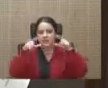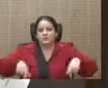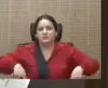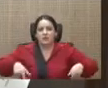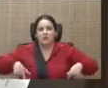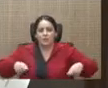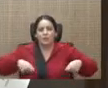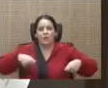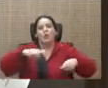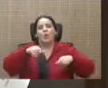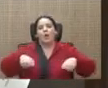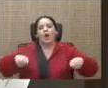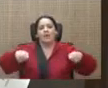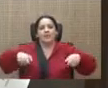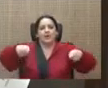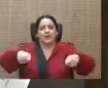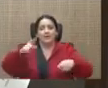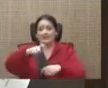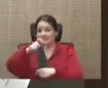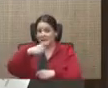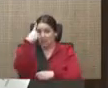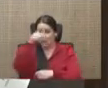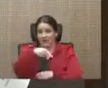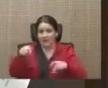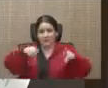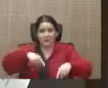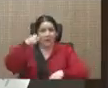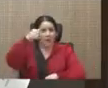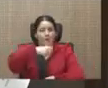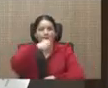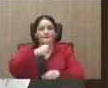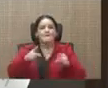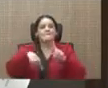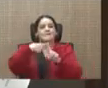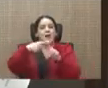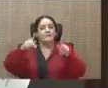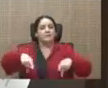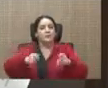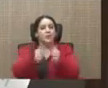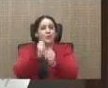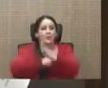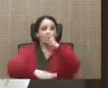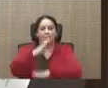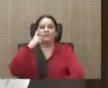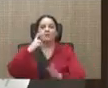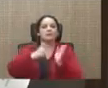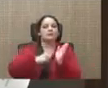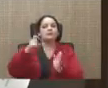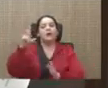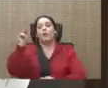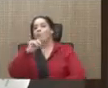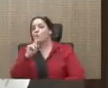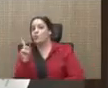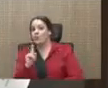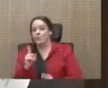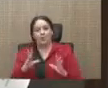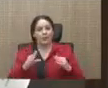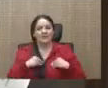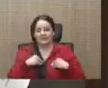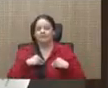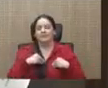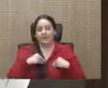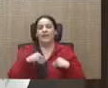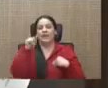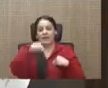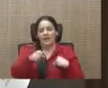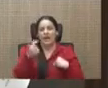productos que son necesarios para los adultos mayores y para personas con discapacidad. Lo reconozcan o lo nieguen, la renta global es un aumento